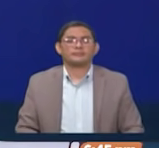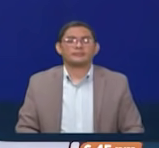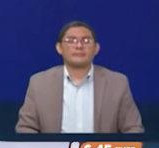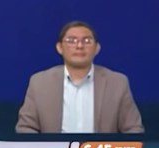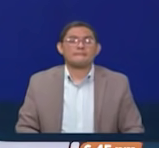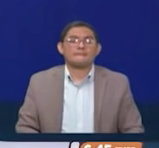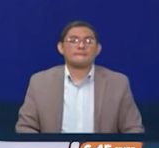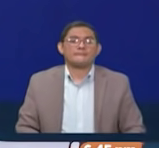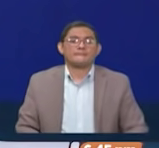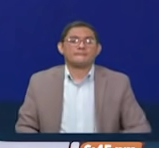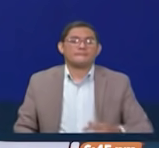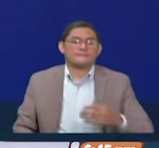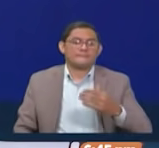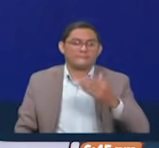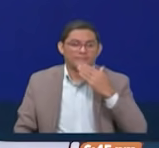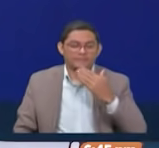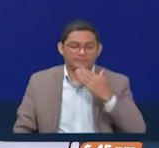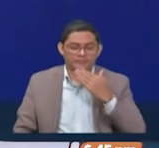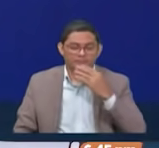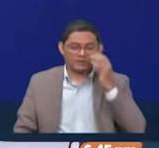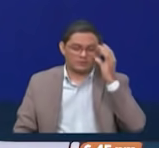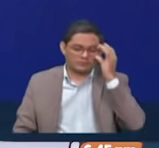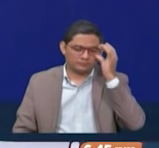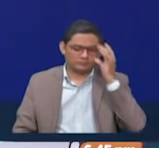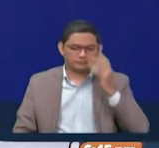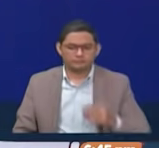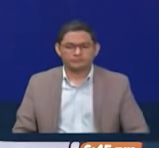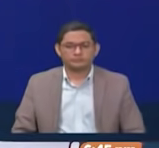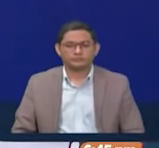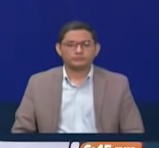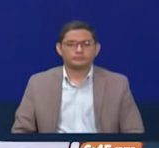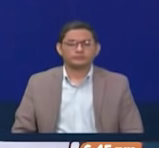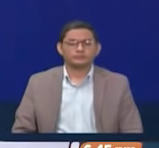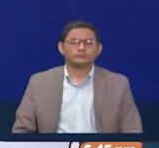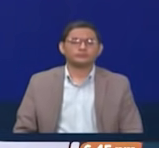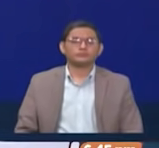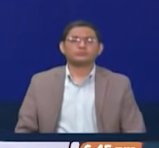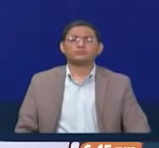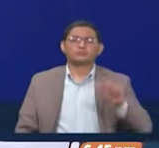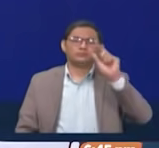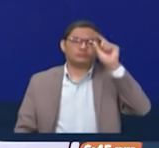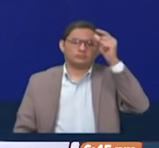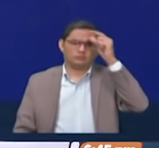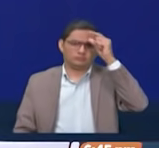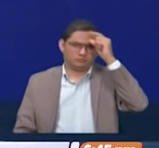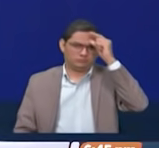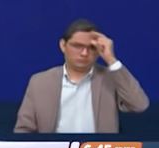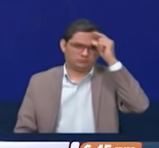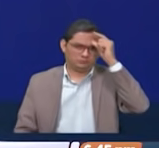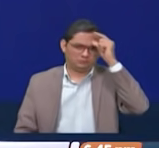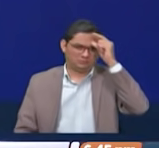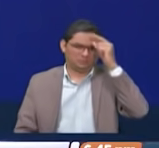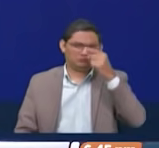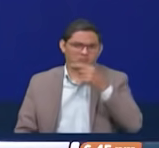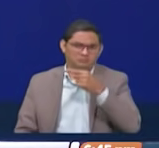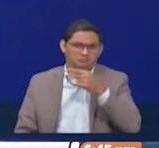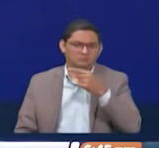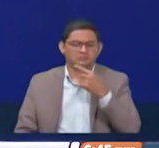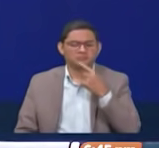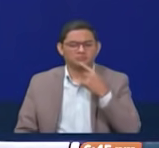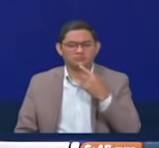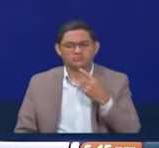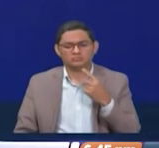con base a la filosofía del gobierno nacional de mantener una